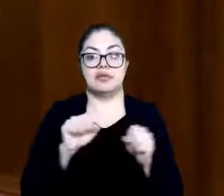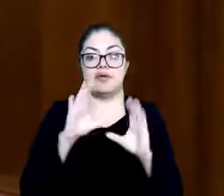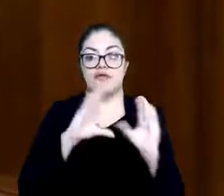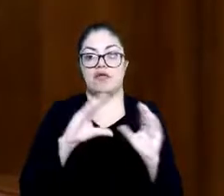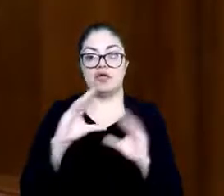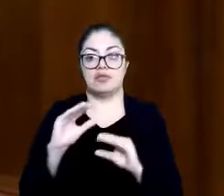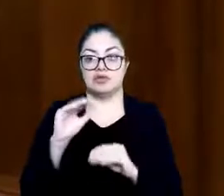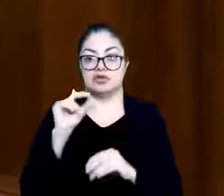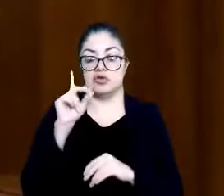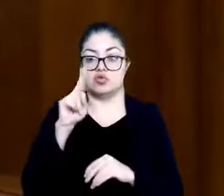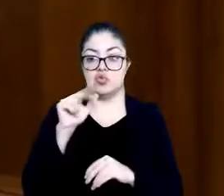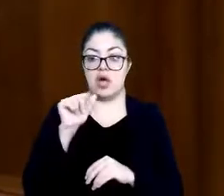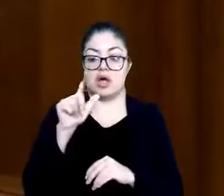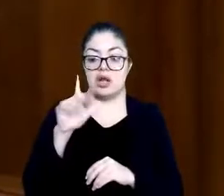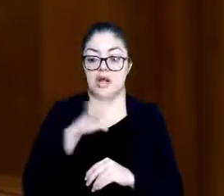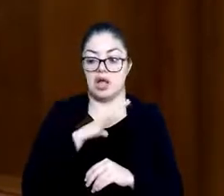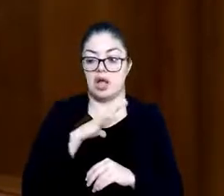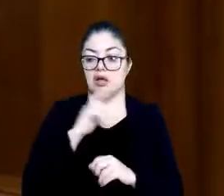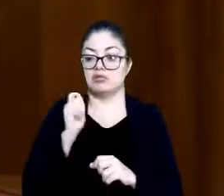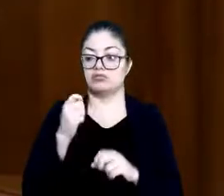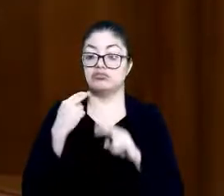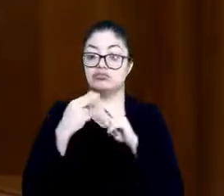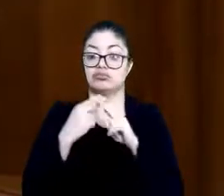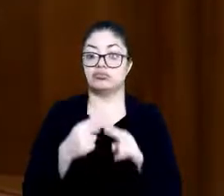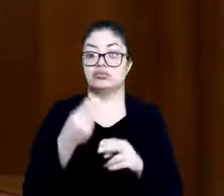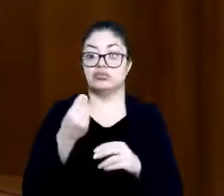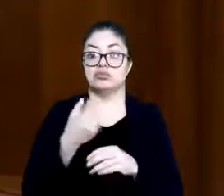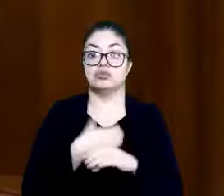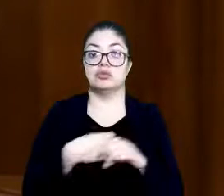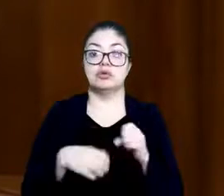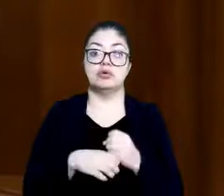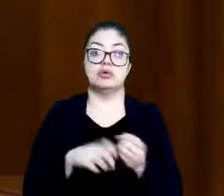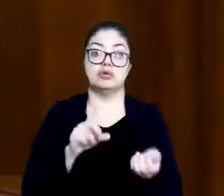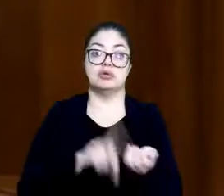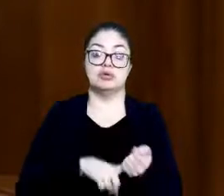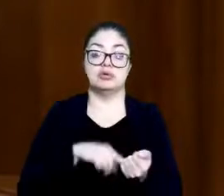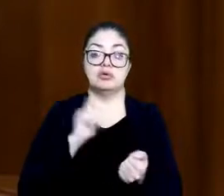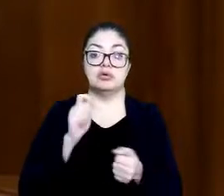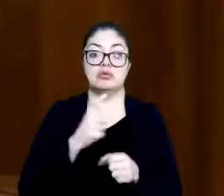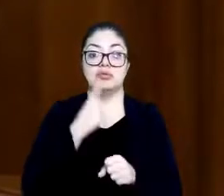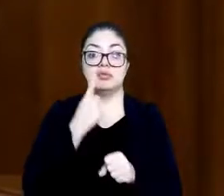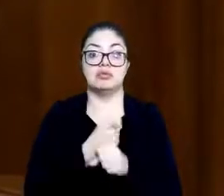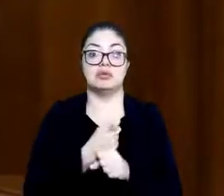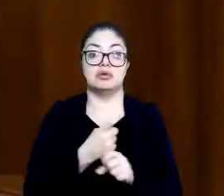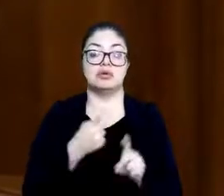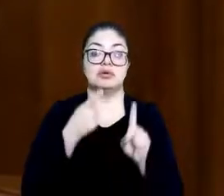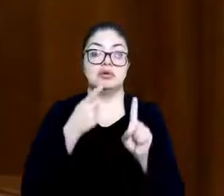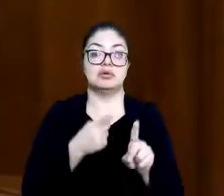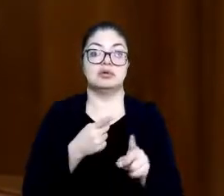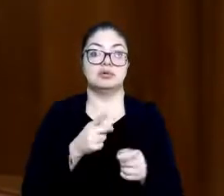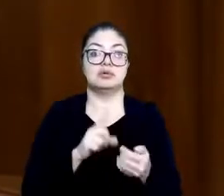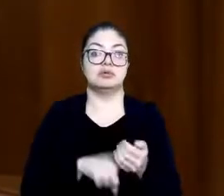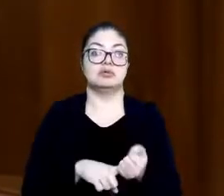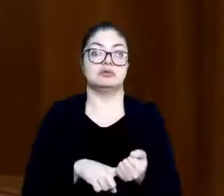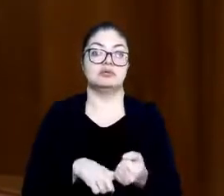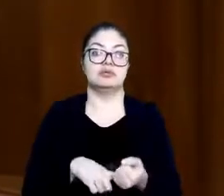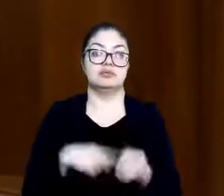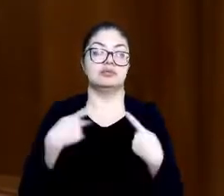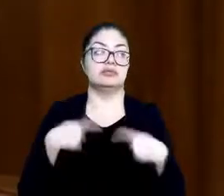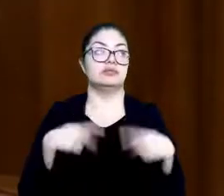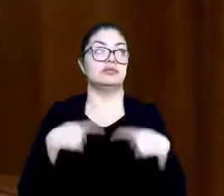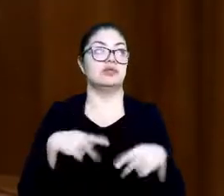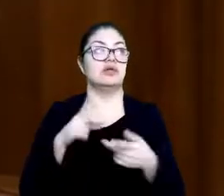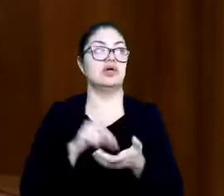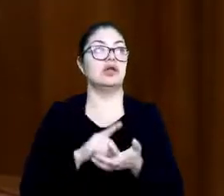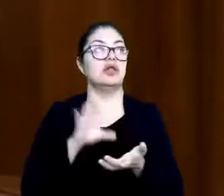profesional dual cuenta con una larga tradición en todo el mundo y tiene como principal objetivo formar profesionalmente a la persona con